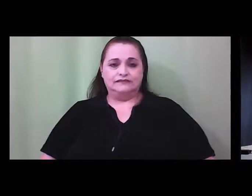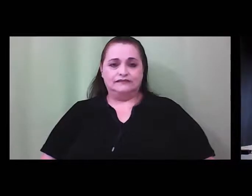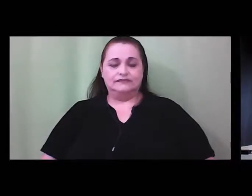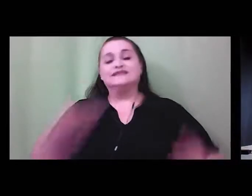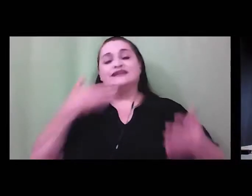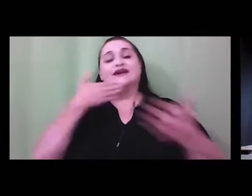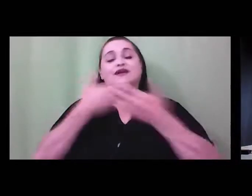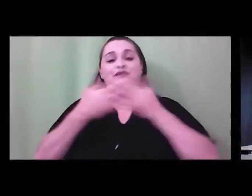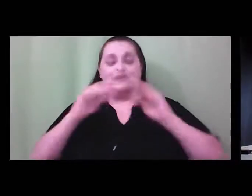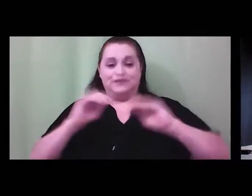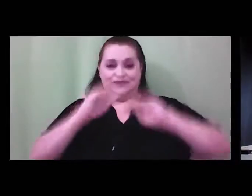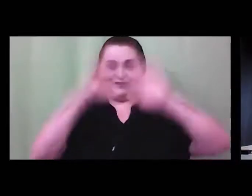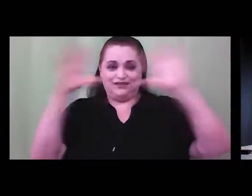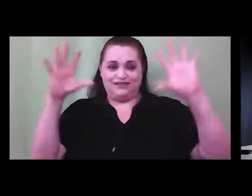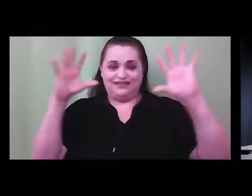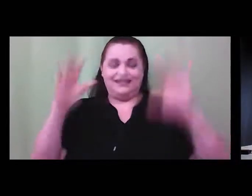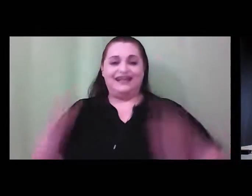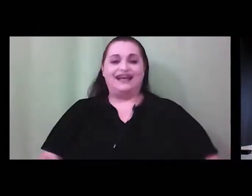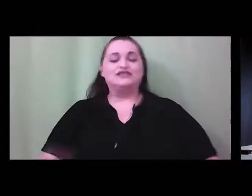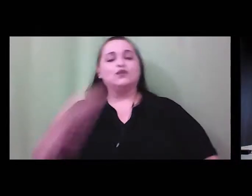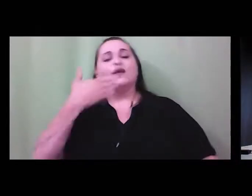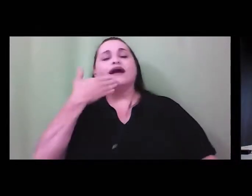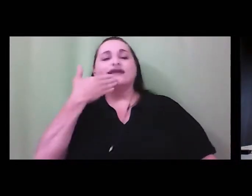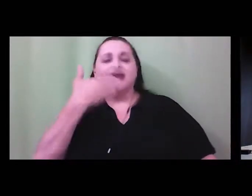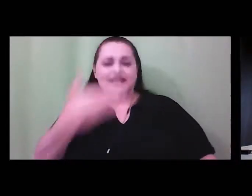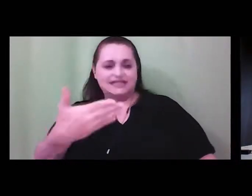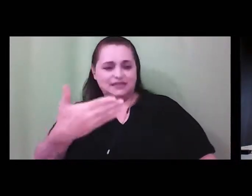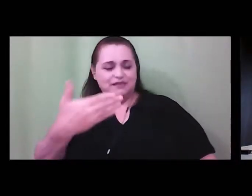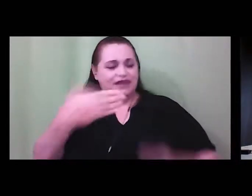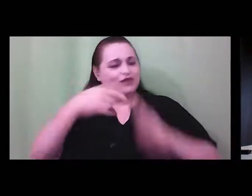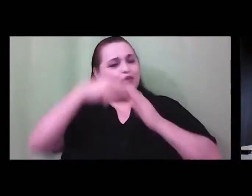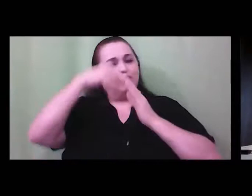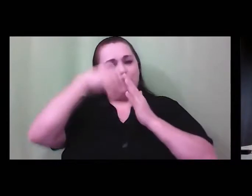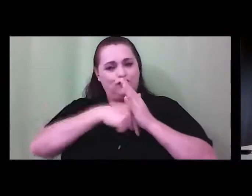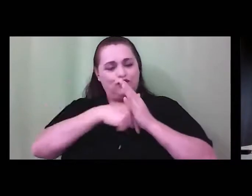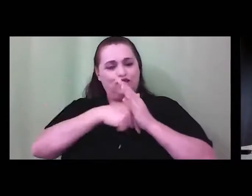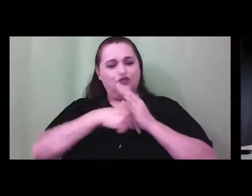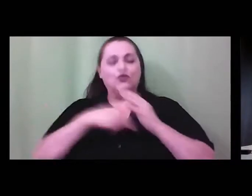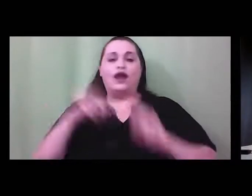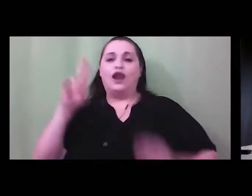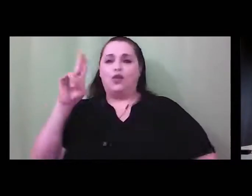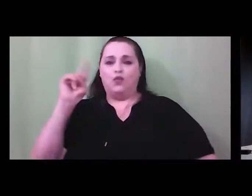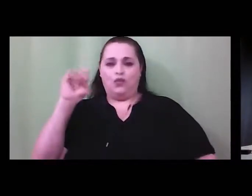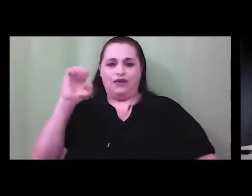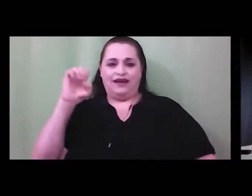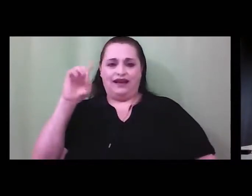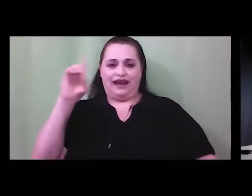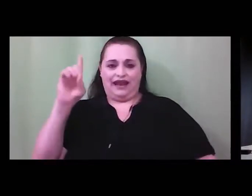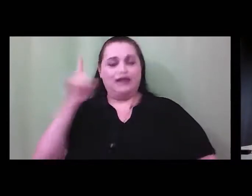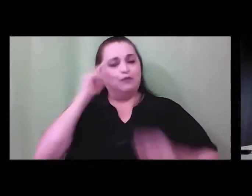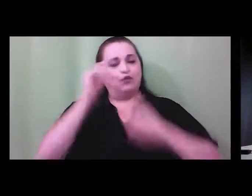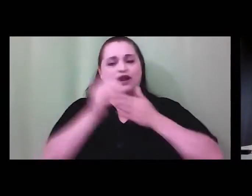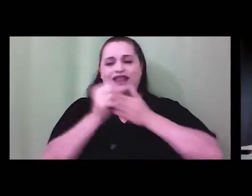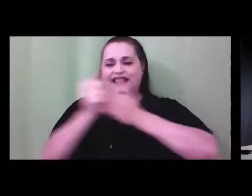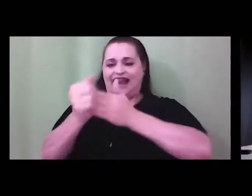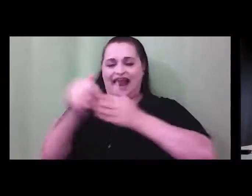Buenos días. Un agradecimiento profundo a la UNED por liderar